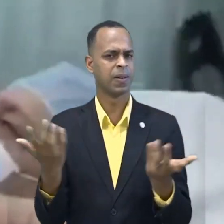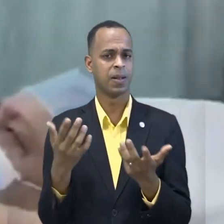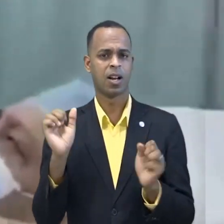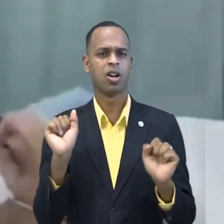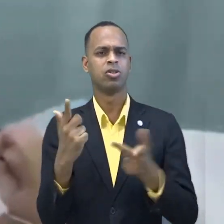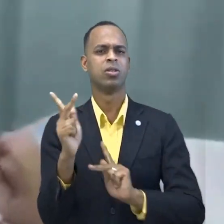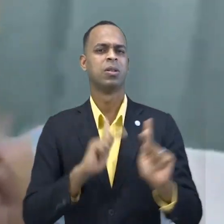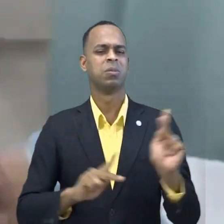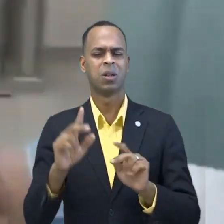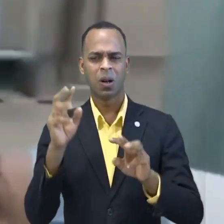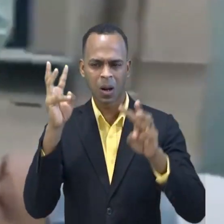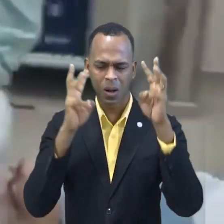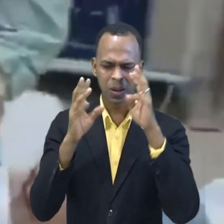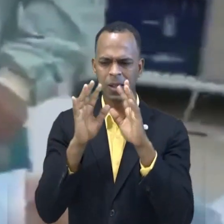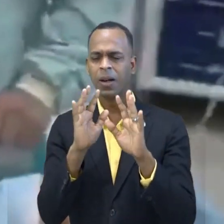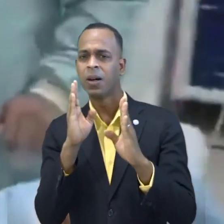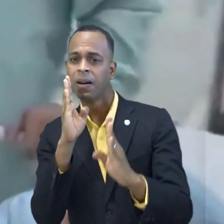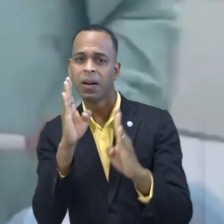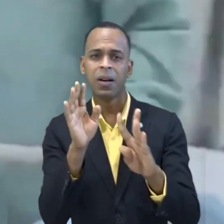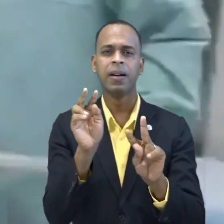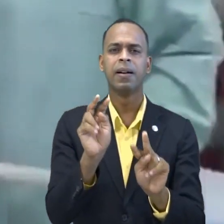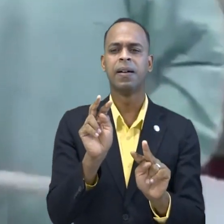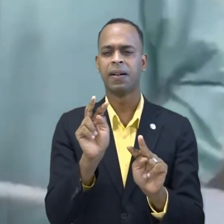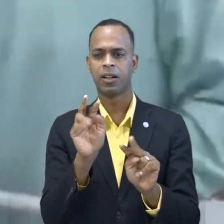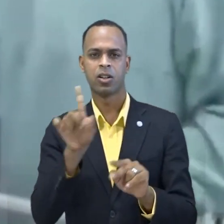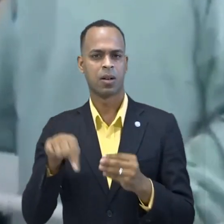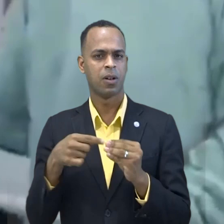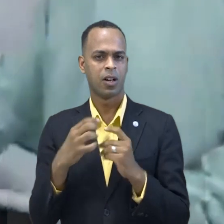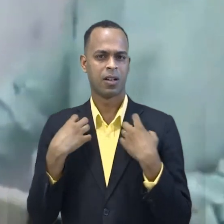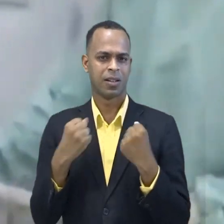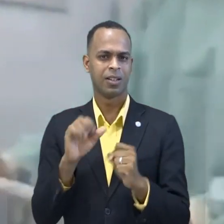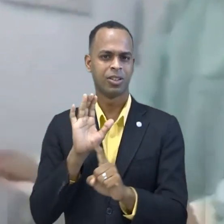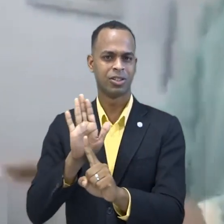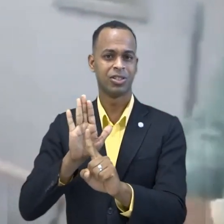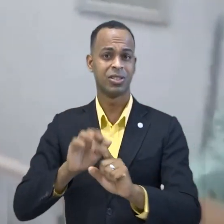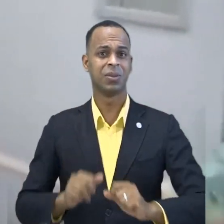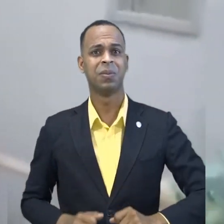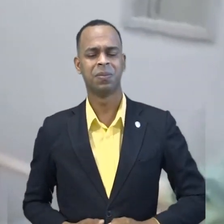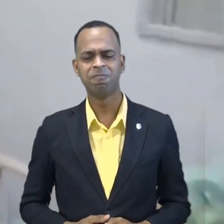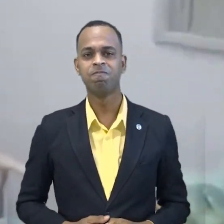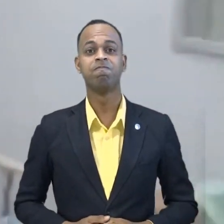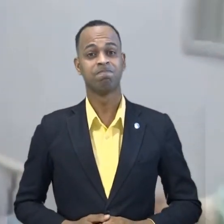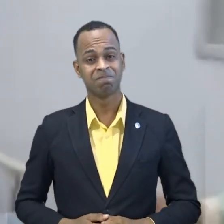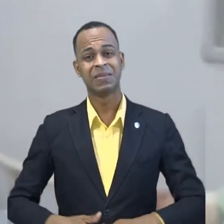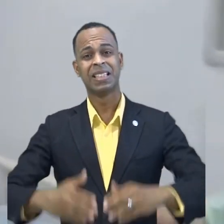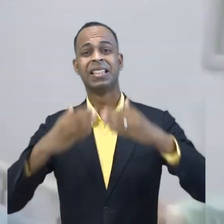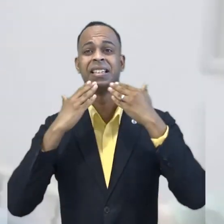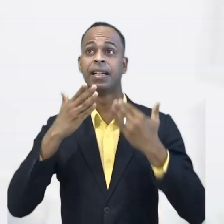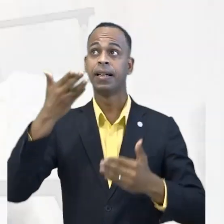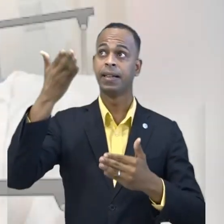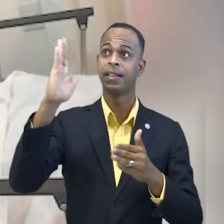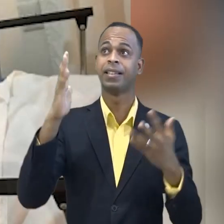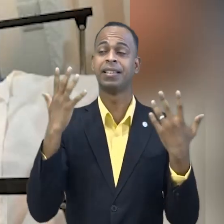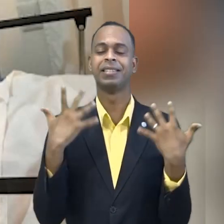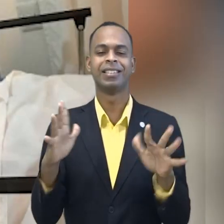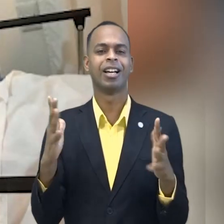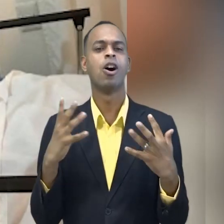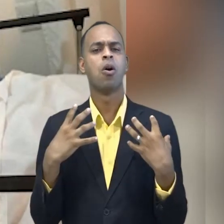agradeció a través de sus redes sociales a todas las personas que estuvieron al pendiente de la salud del merenguero.